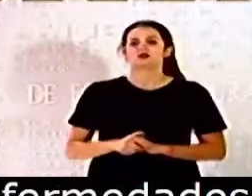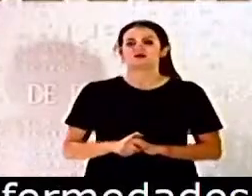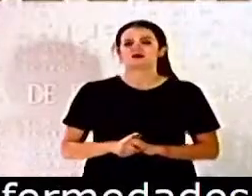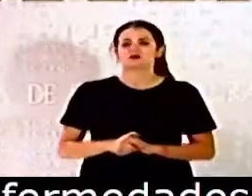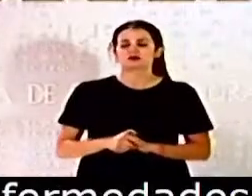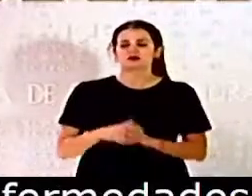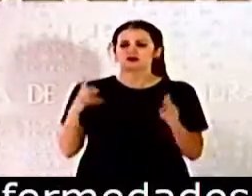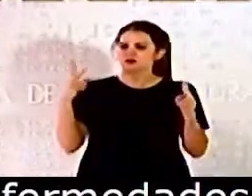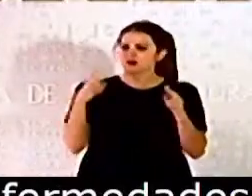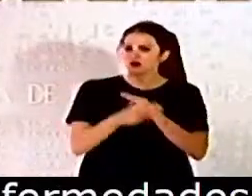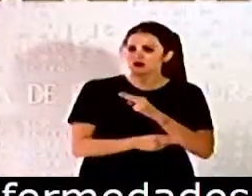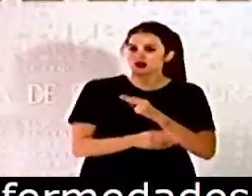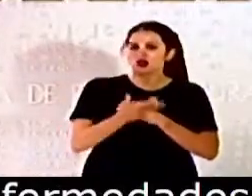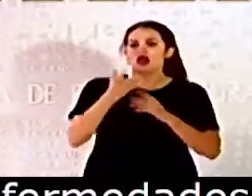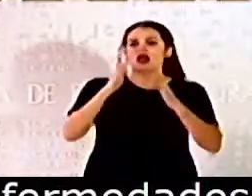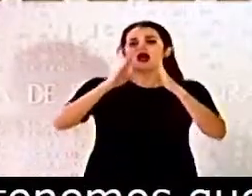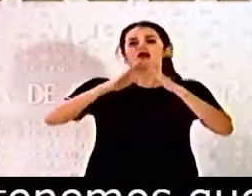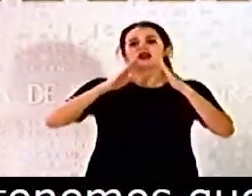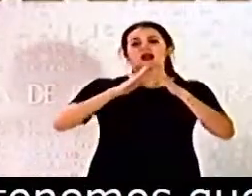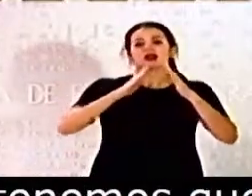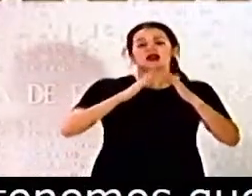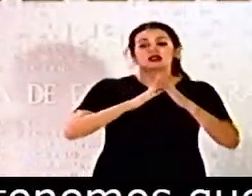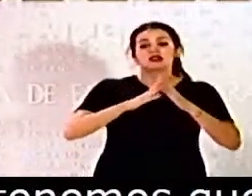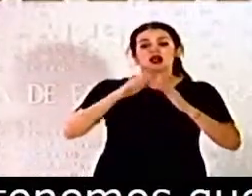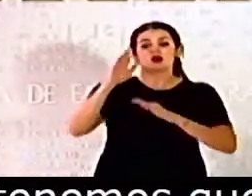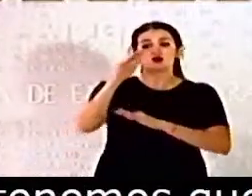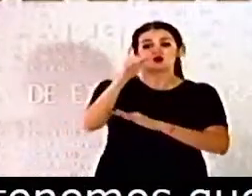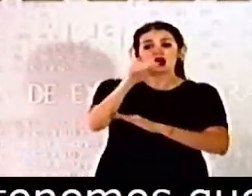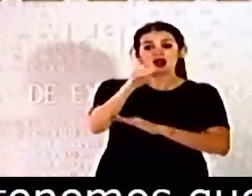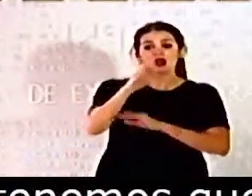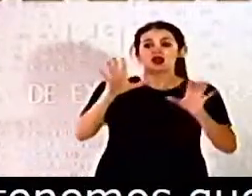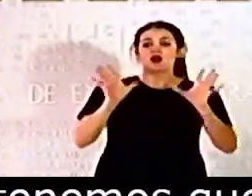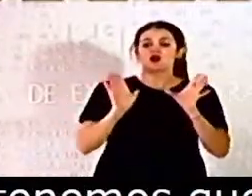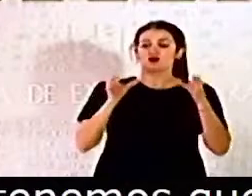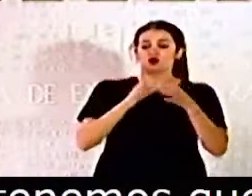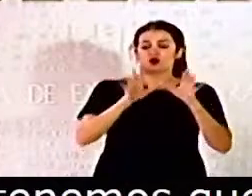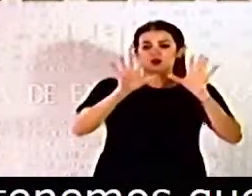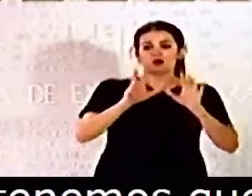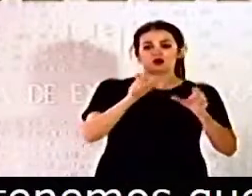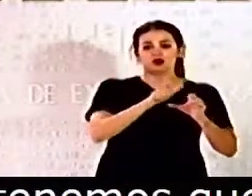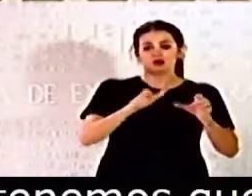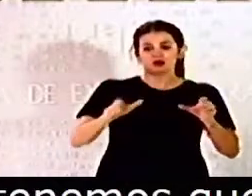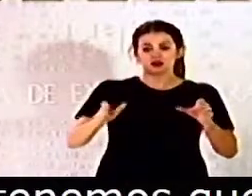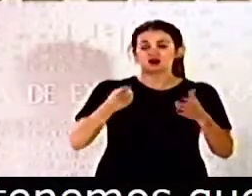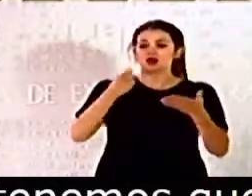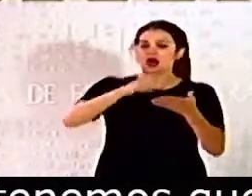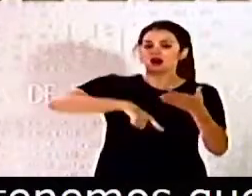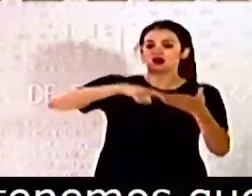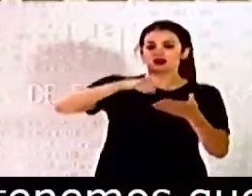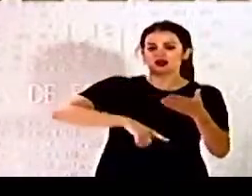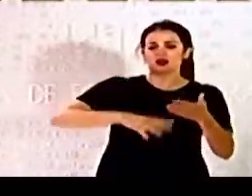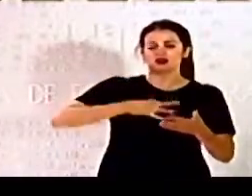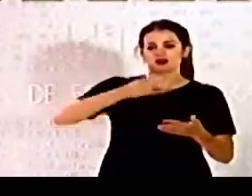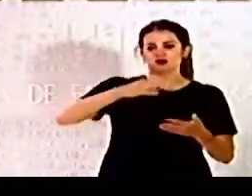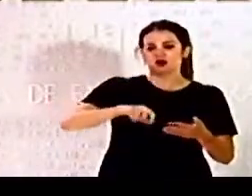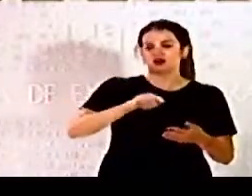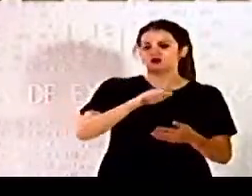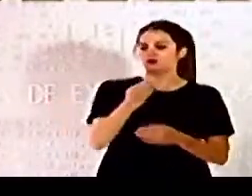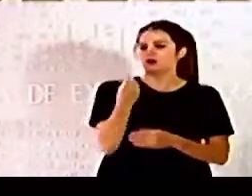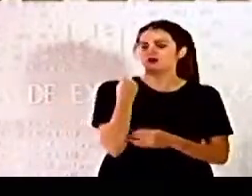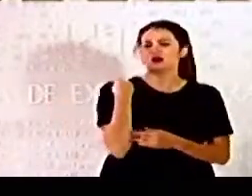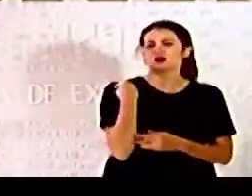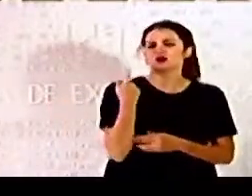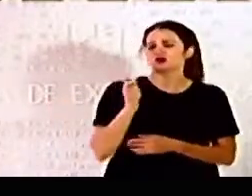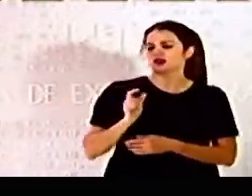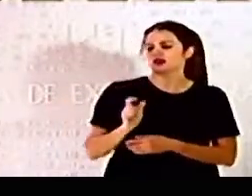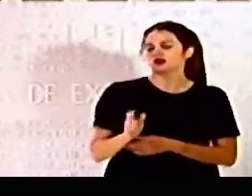casas rurales se pueden alquilar en grupos de 10 personas, que esto es una pregunta frecuente que hay por el